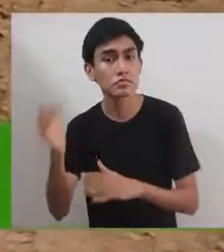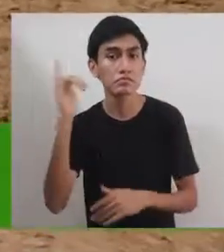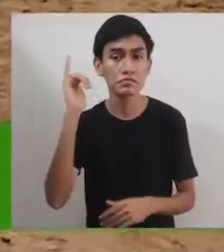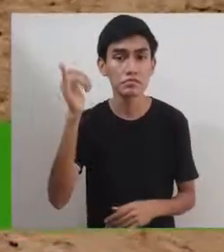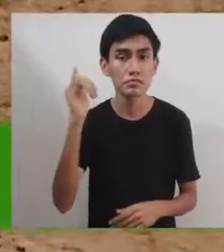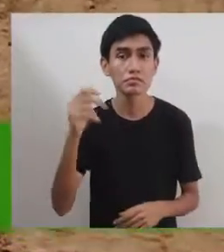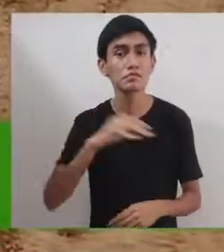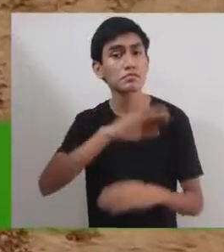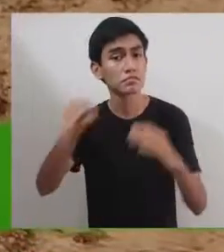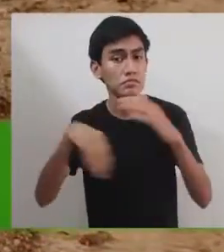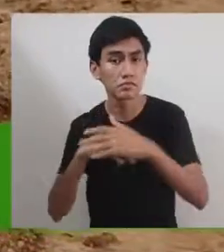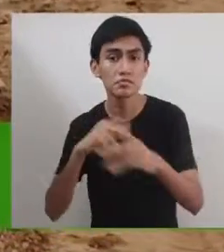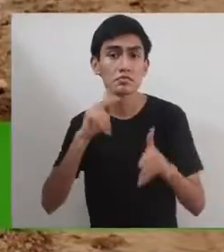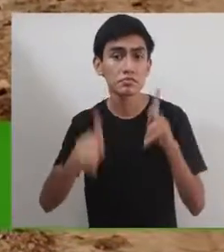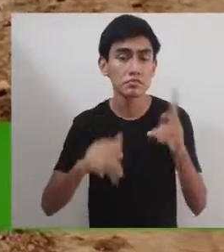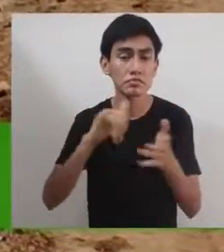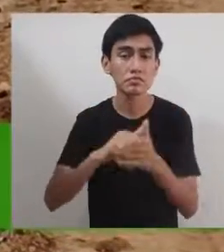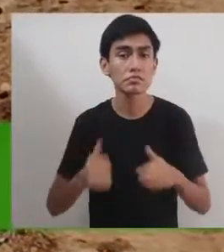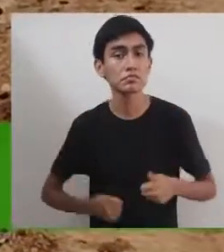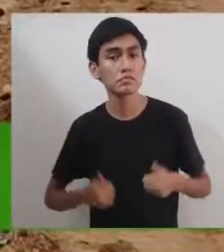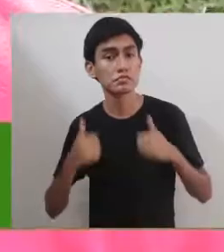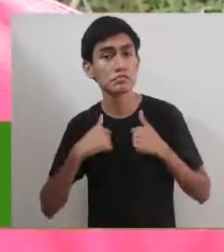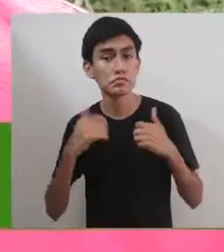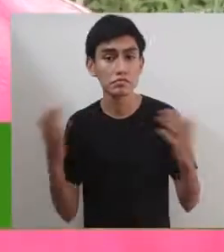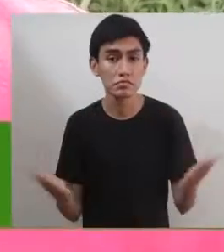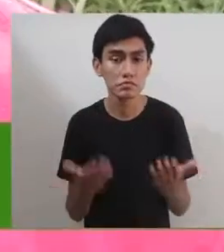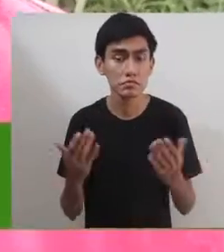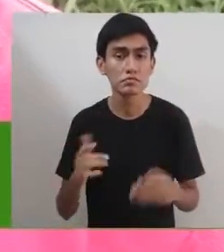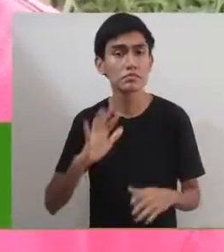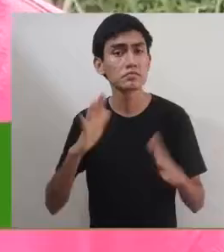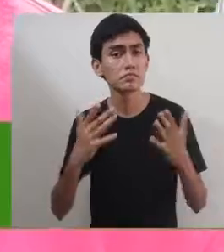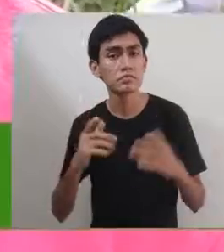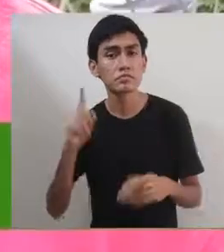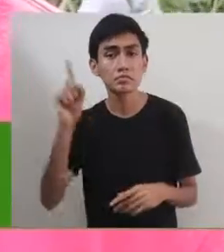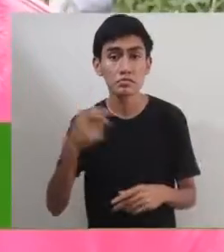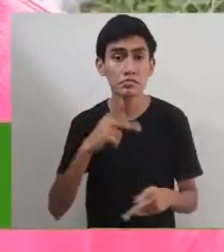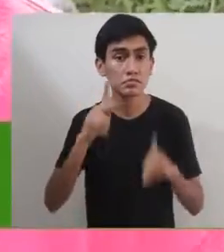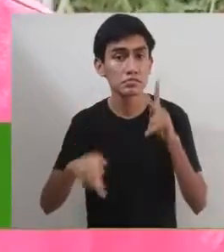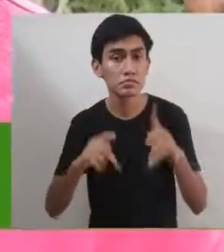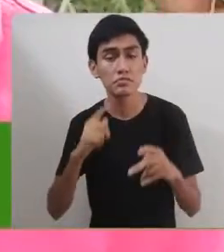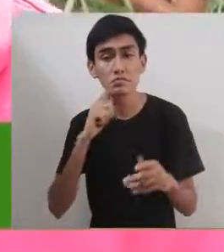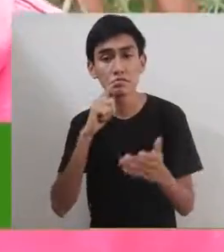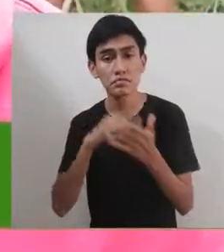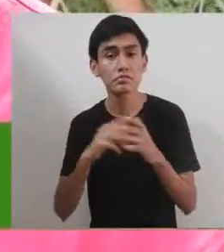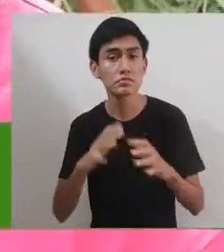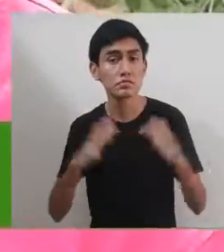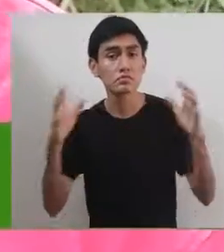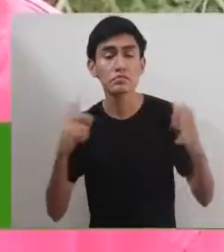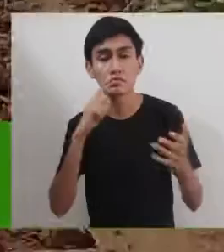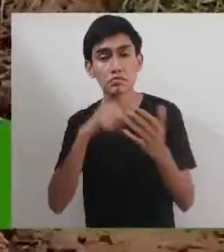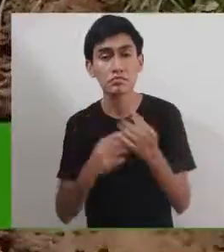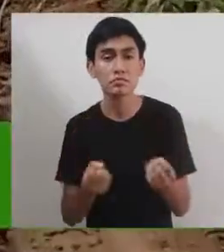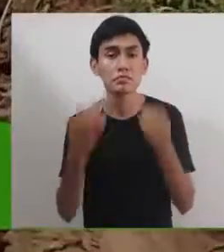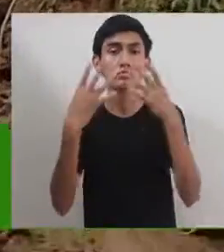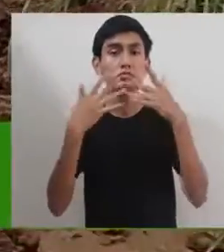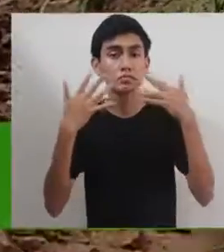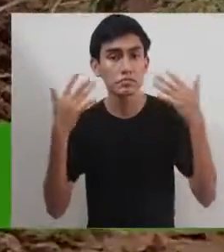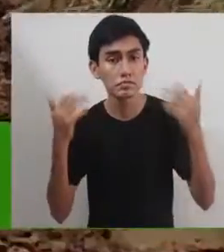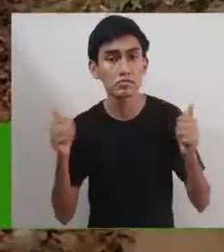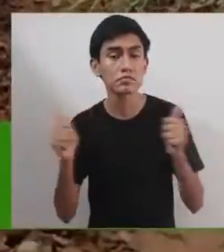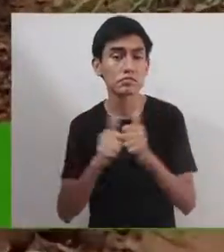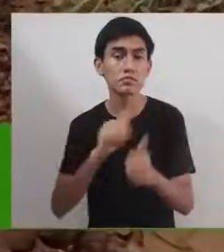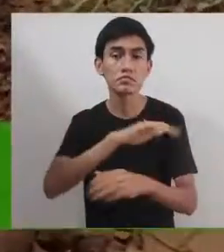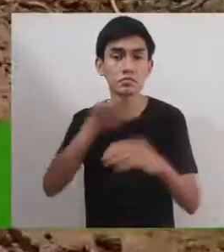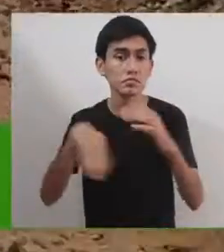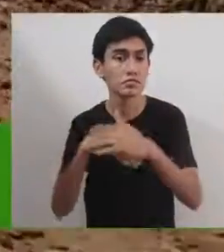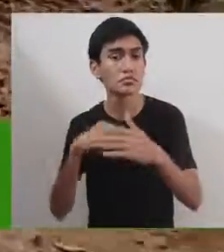creo que no solo yo, sino que todas las personas que vivimos acá, que somos una cantidad muy enorme porque se está ampliando mucho, y estamos muy agradecidos en realidad, muy